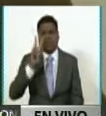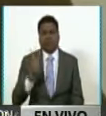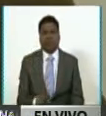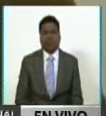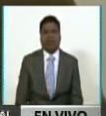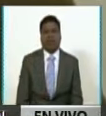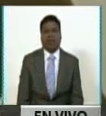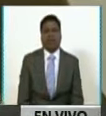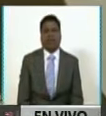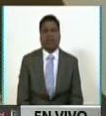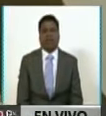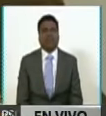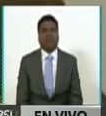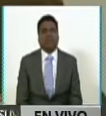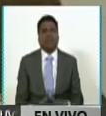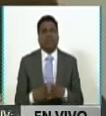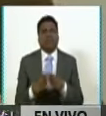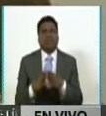en homenaje